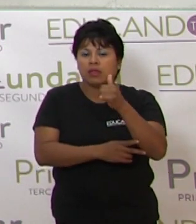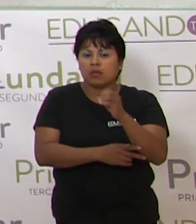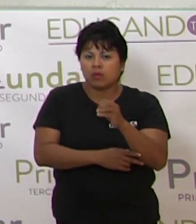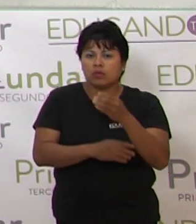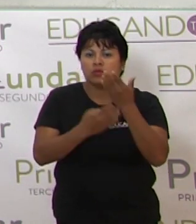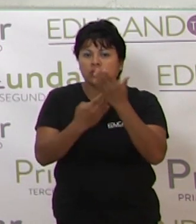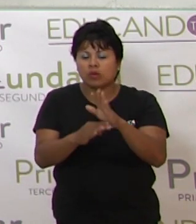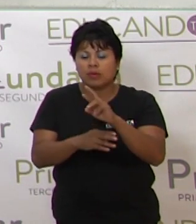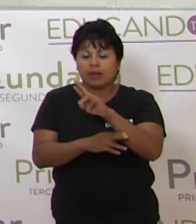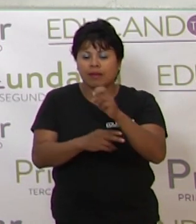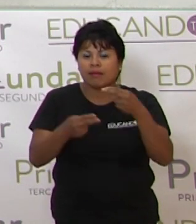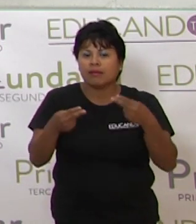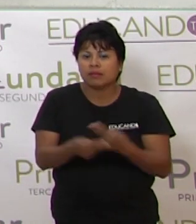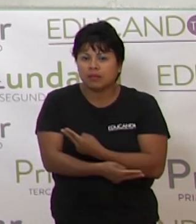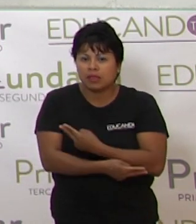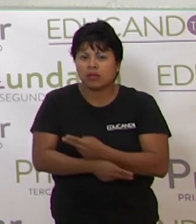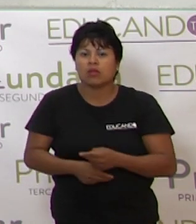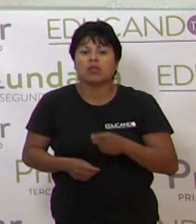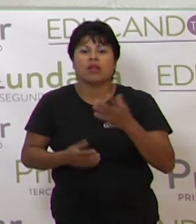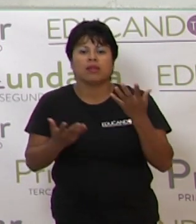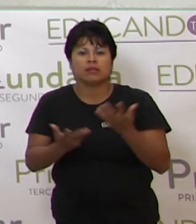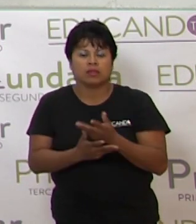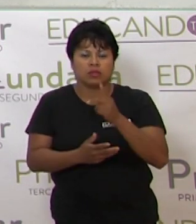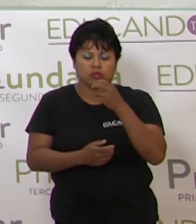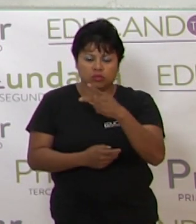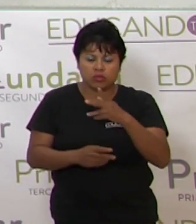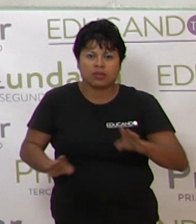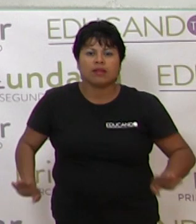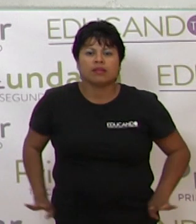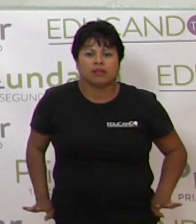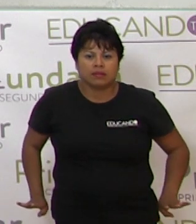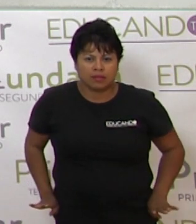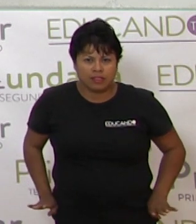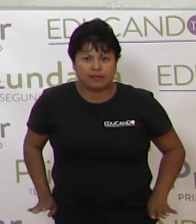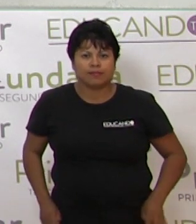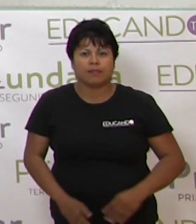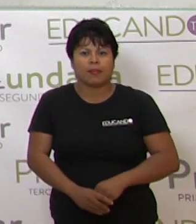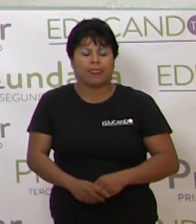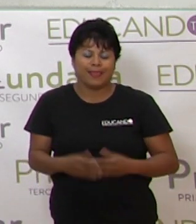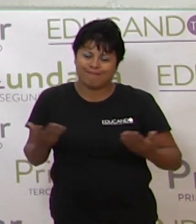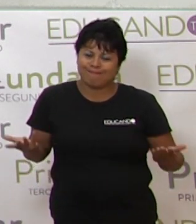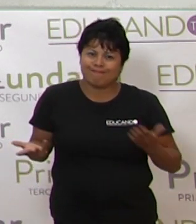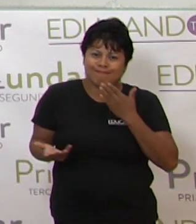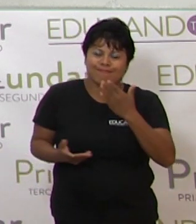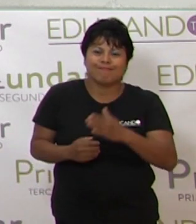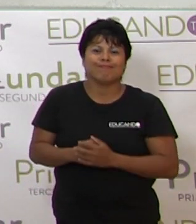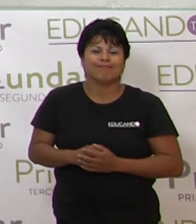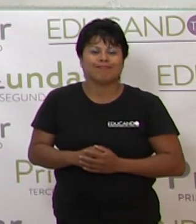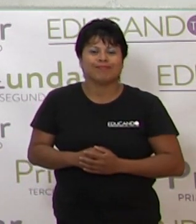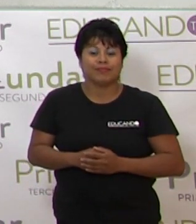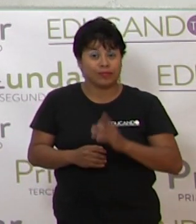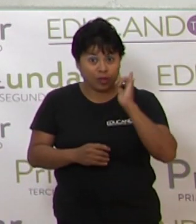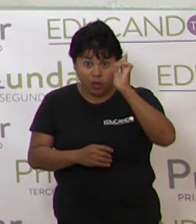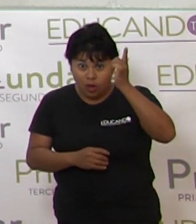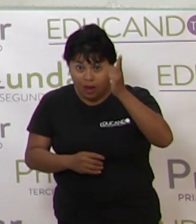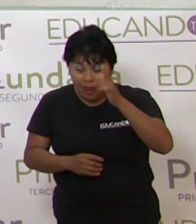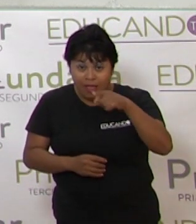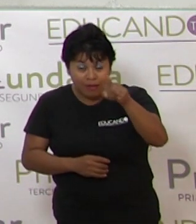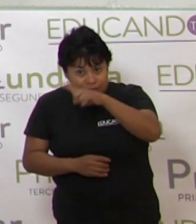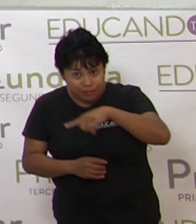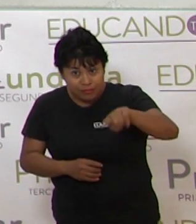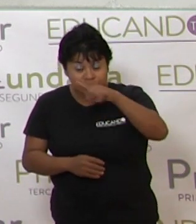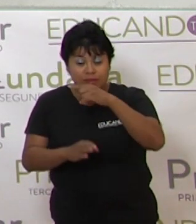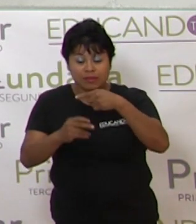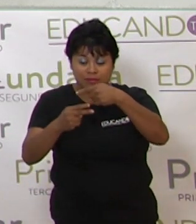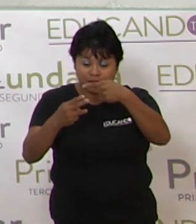acerca del Renacimiento, nombrando sus características. Pues bien, espero que con todos